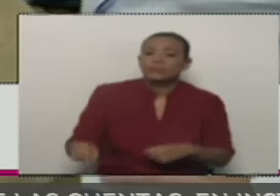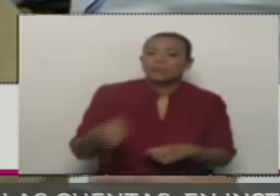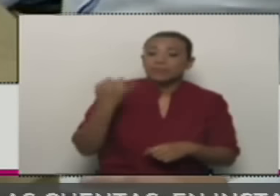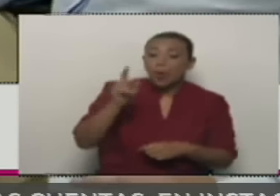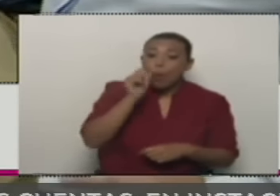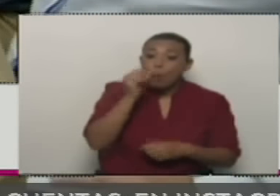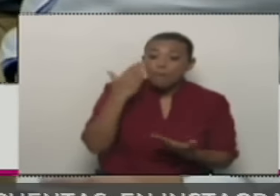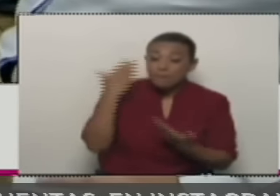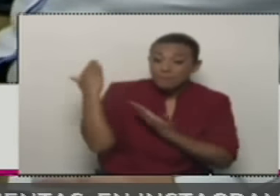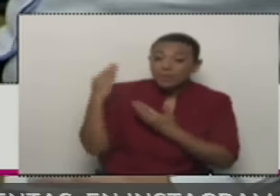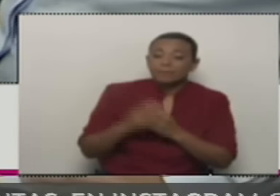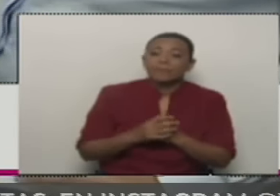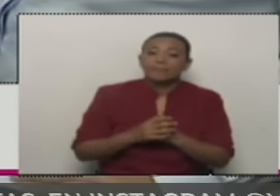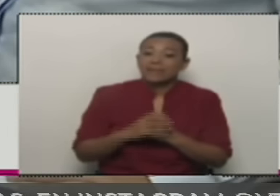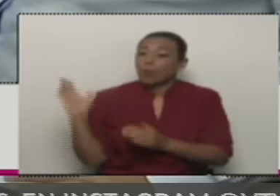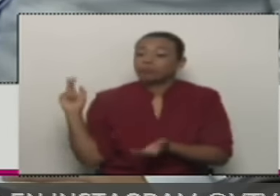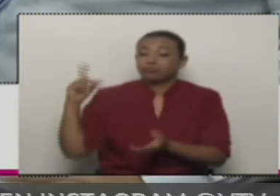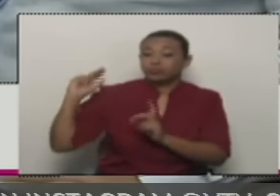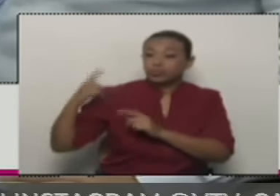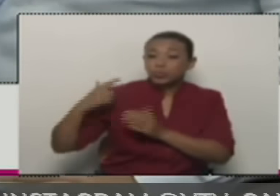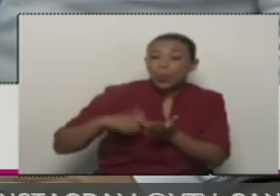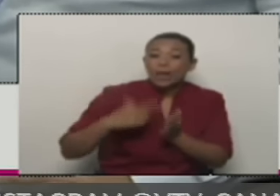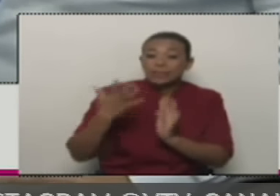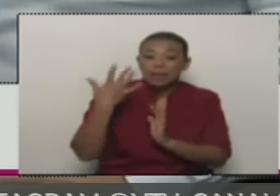Soto Rojas, que viene llegando el bachiller,